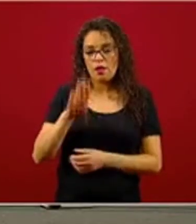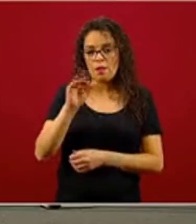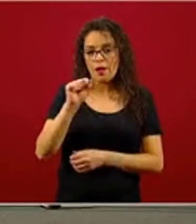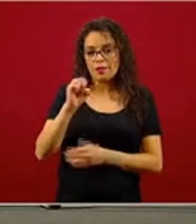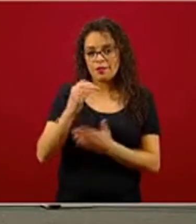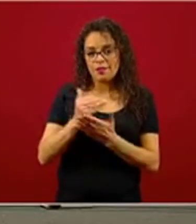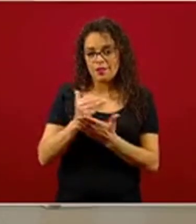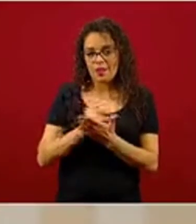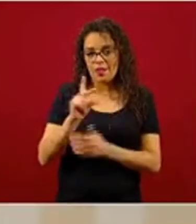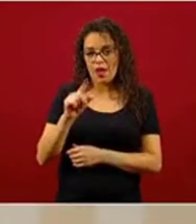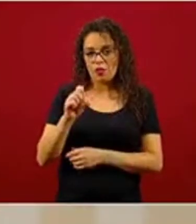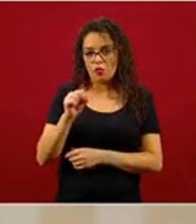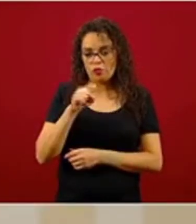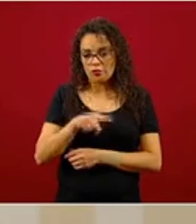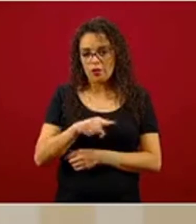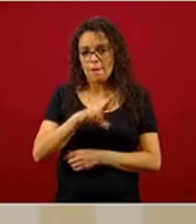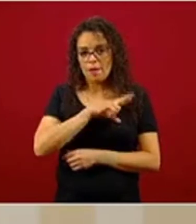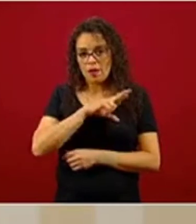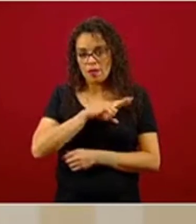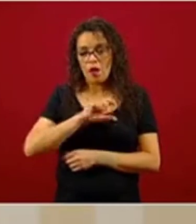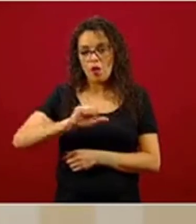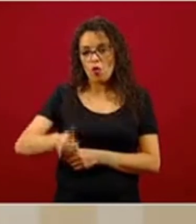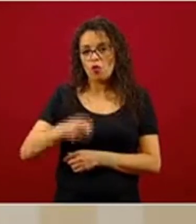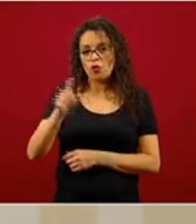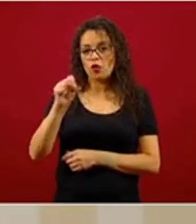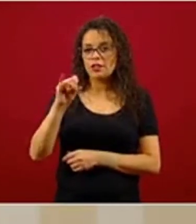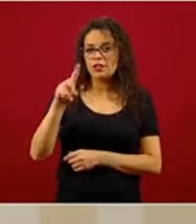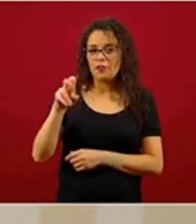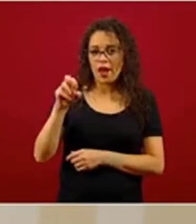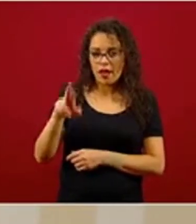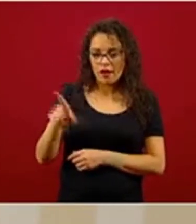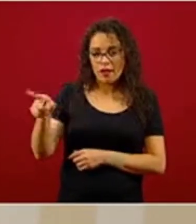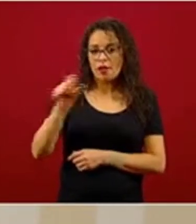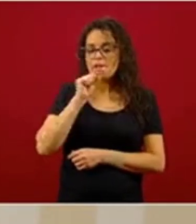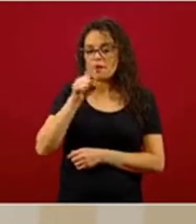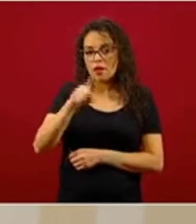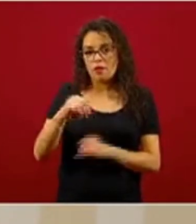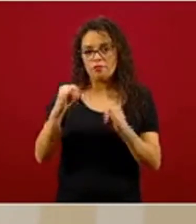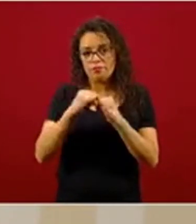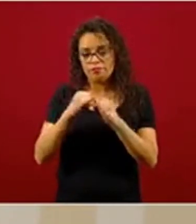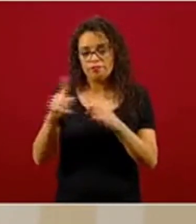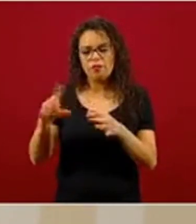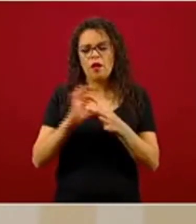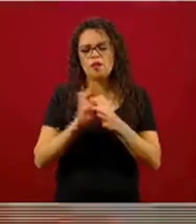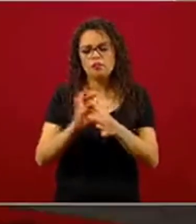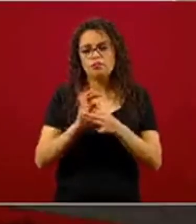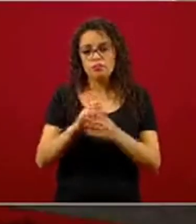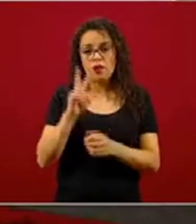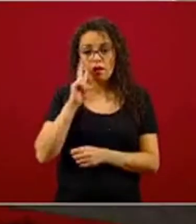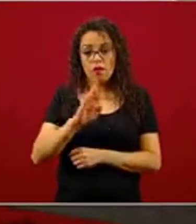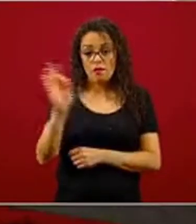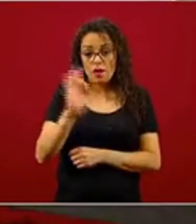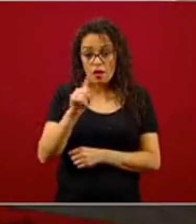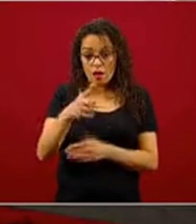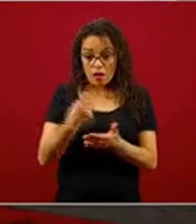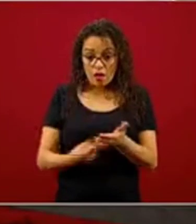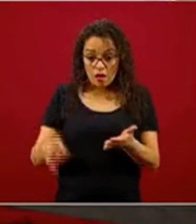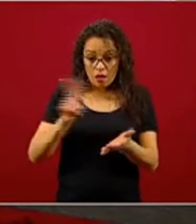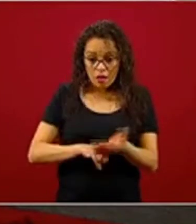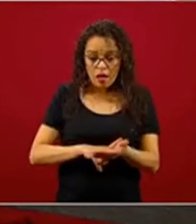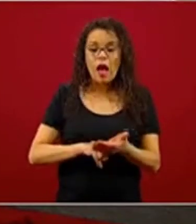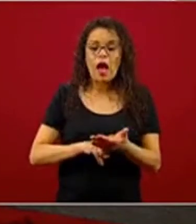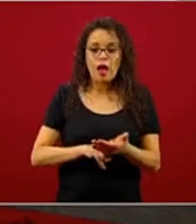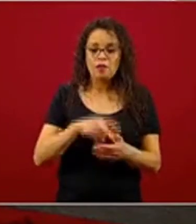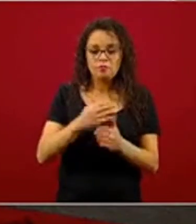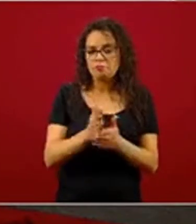CISVER, que es la base de datos institucional. Podemos identificar los duplicados para solamente quedarnos con los casos nuevos, además